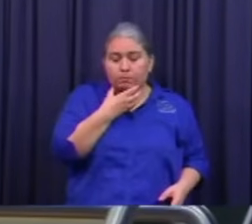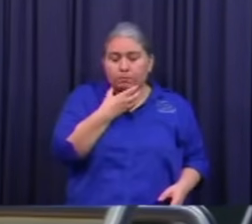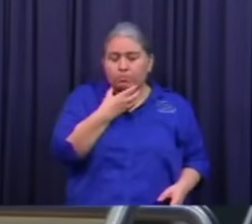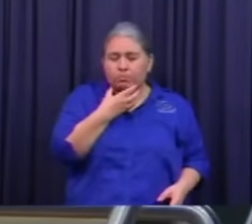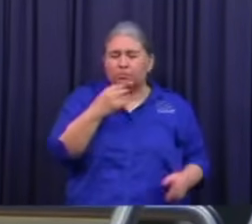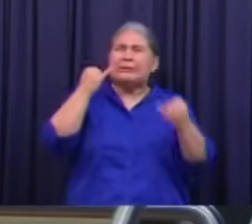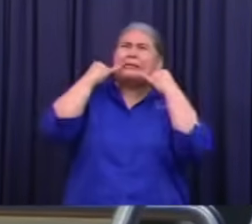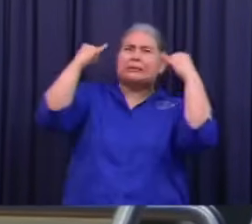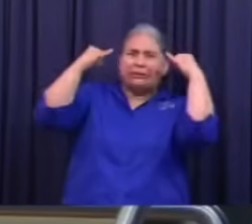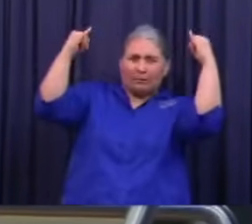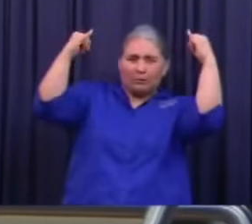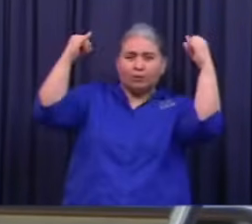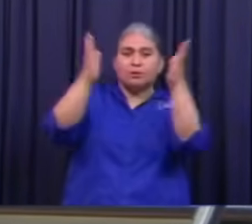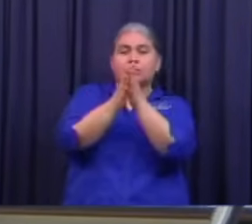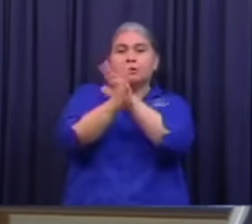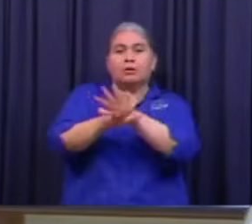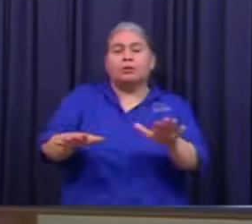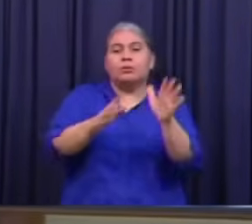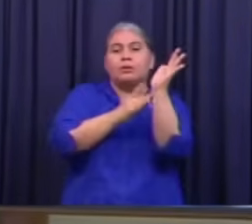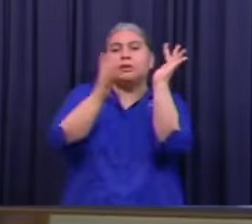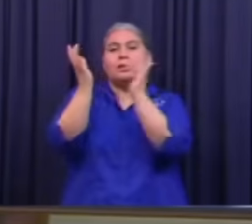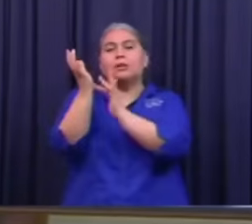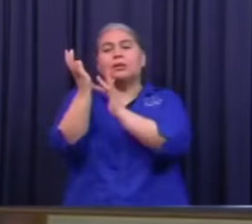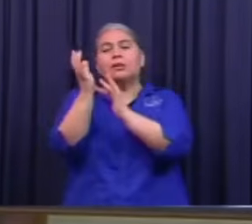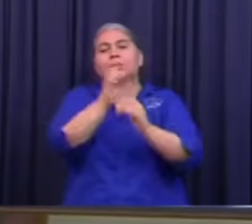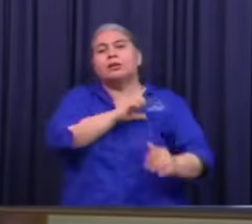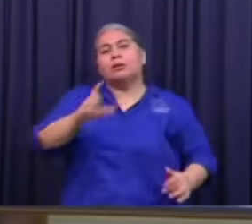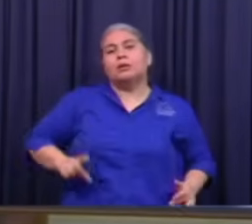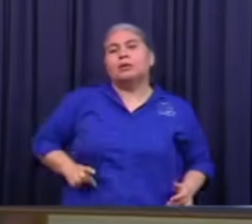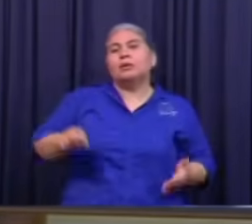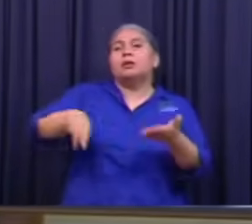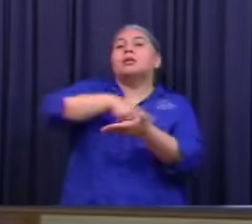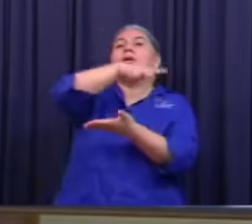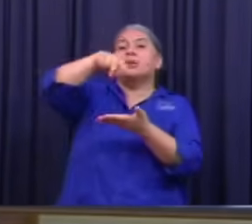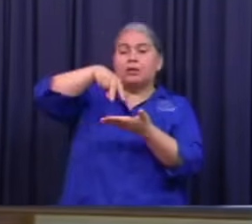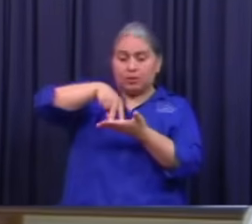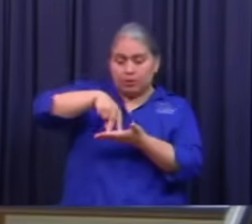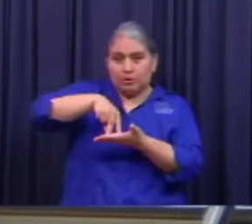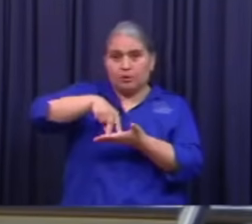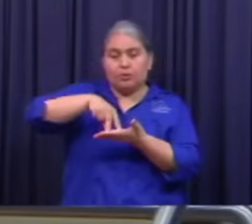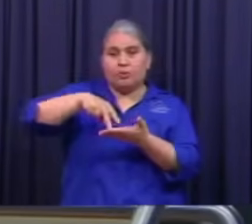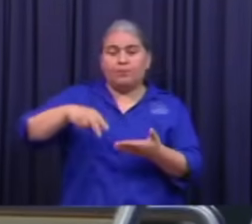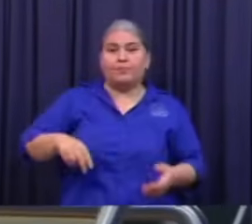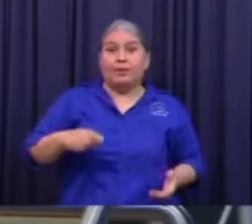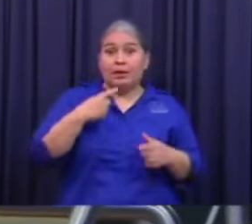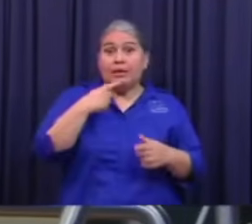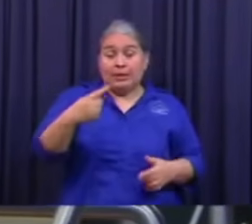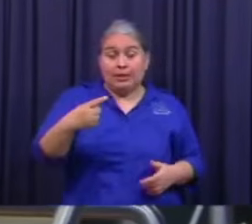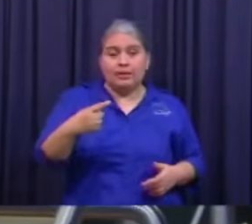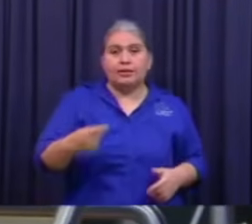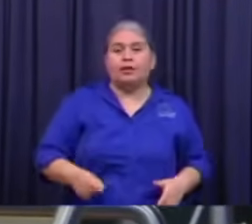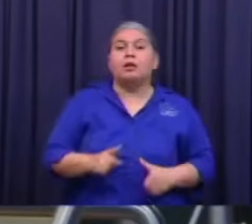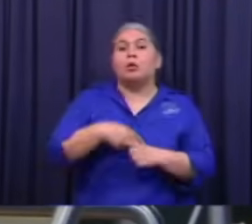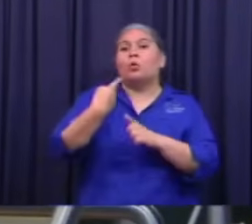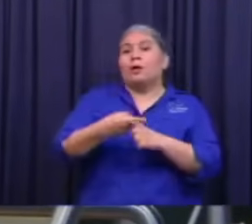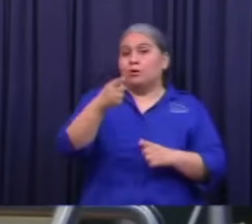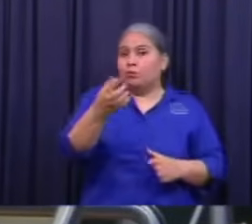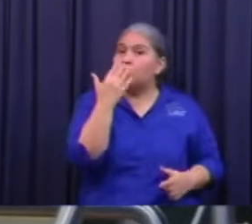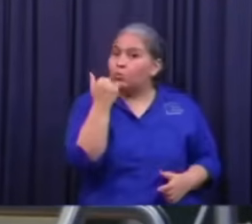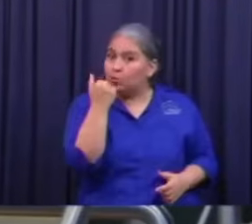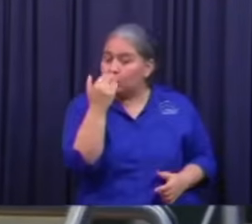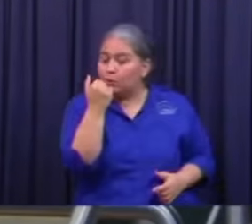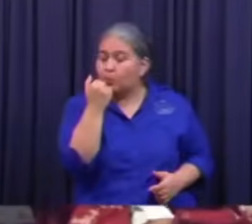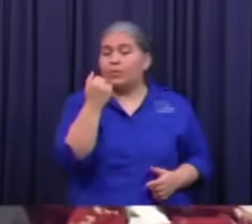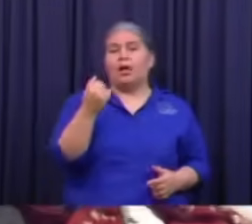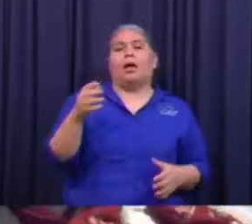invocando la muerte de Cristo y la resurrección del mismo por eso es que dice cada vez que esto hagáis mi muerte